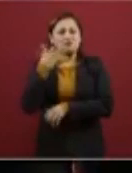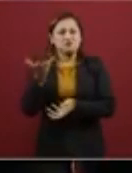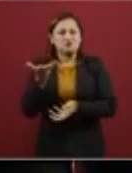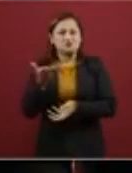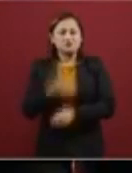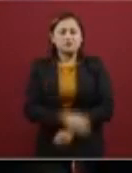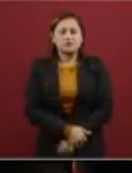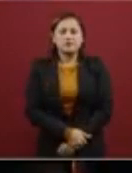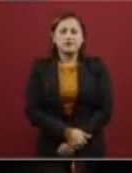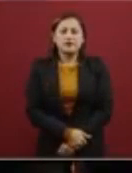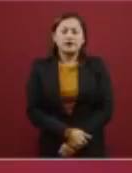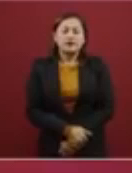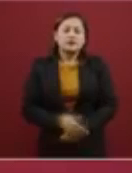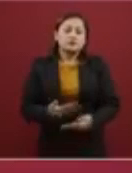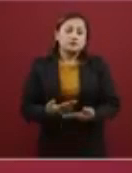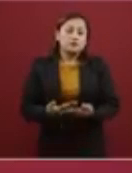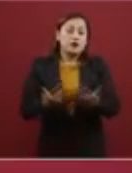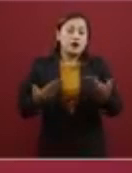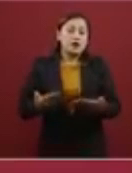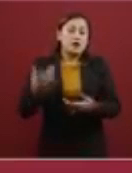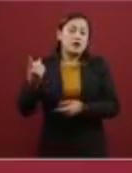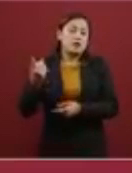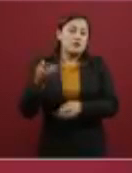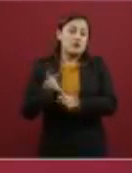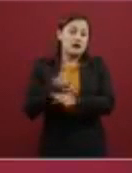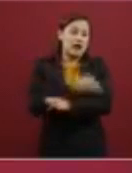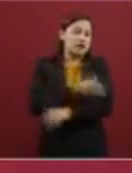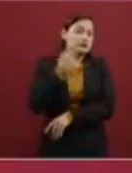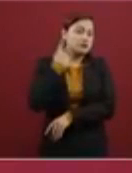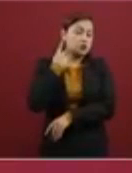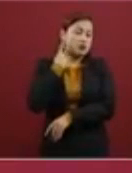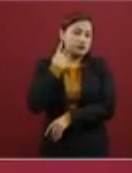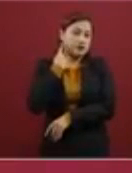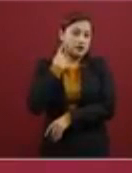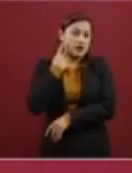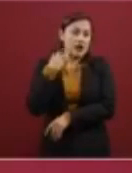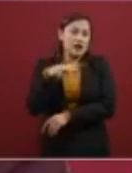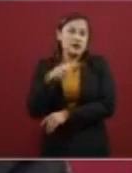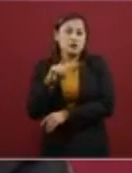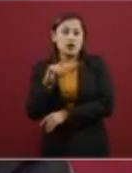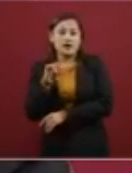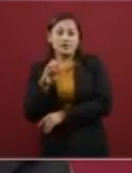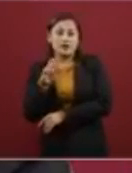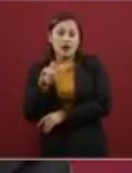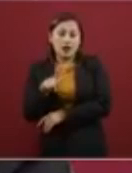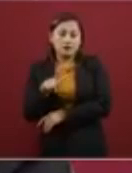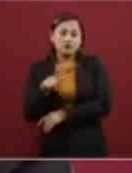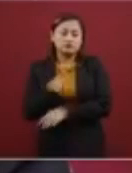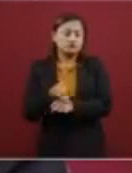Y con la política neoliberal que ya cancelamos, que ya no se va a